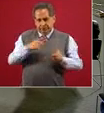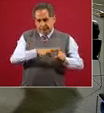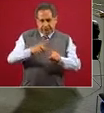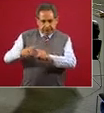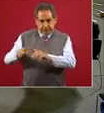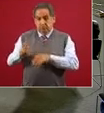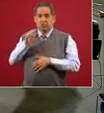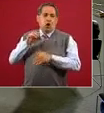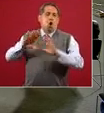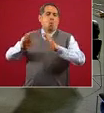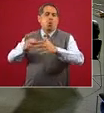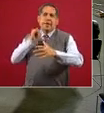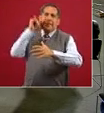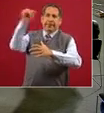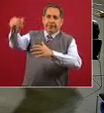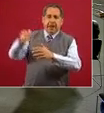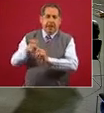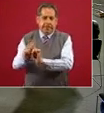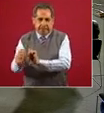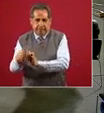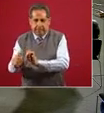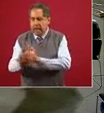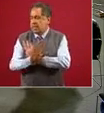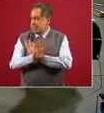las comunidades. Adelante.